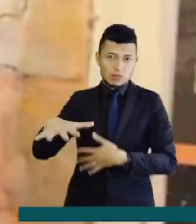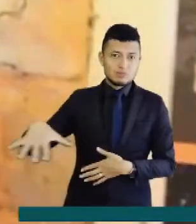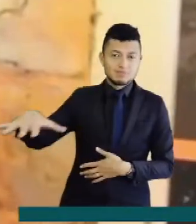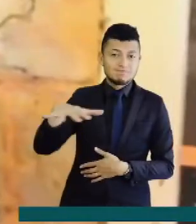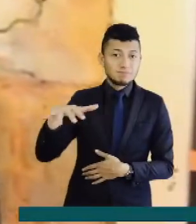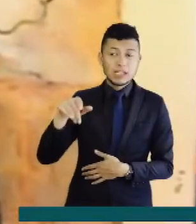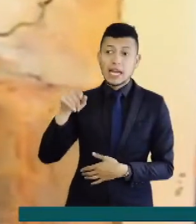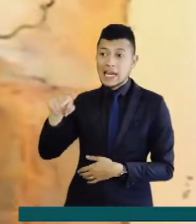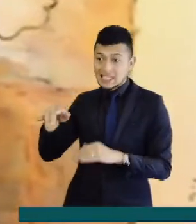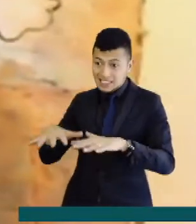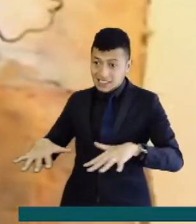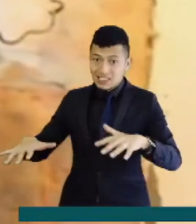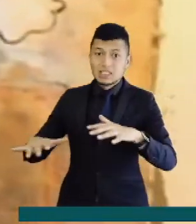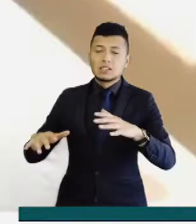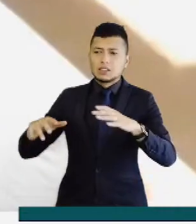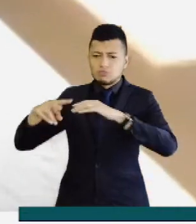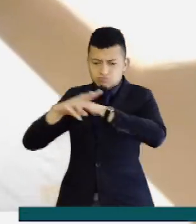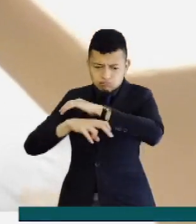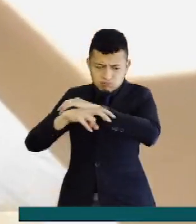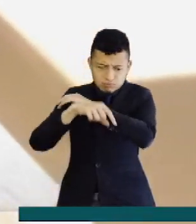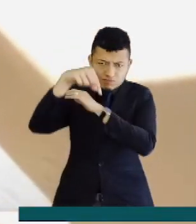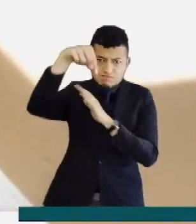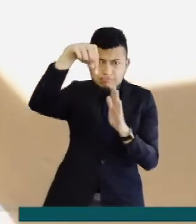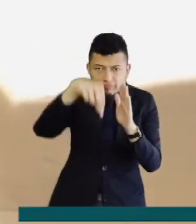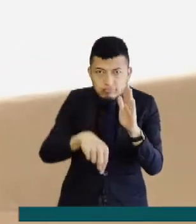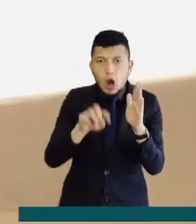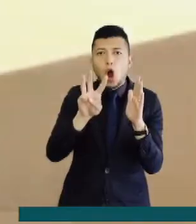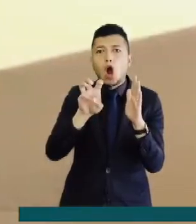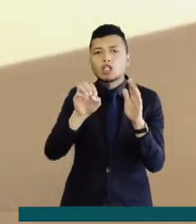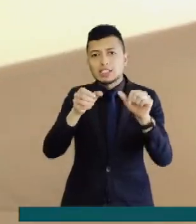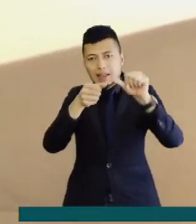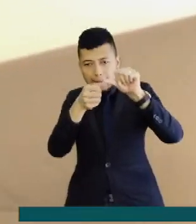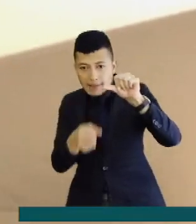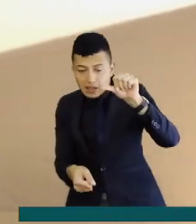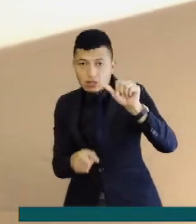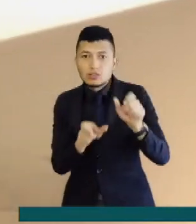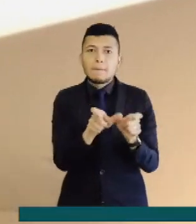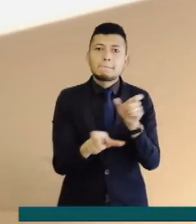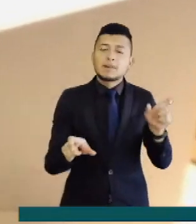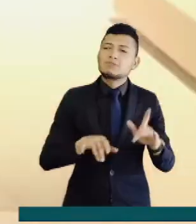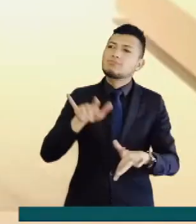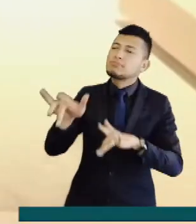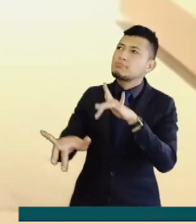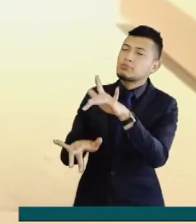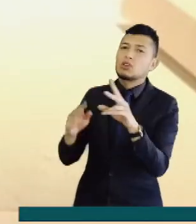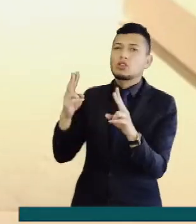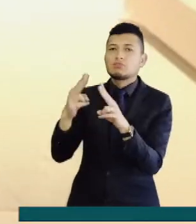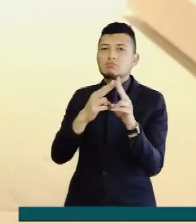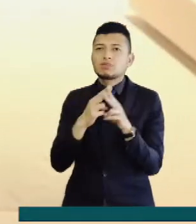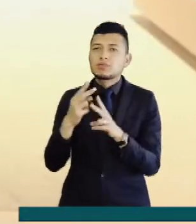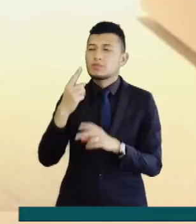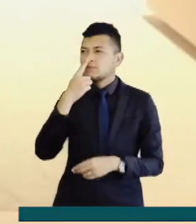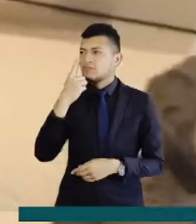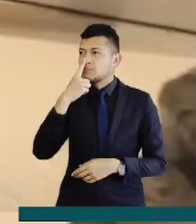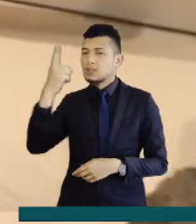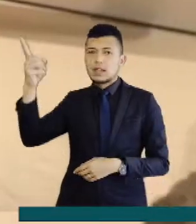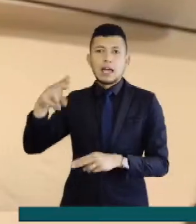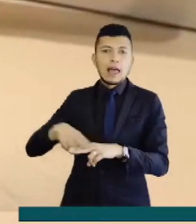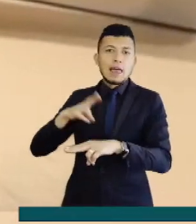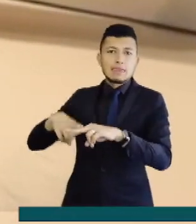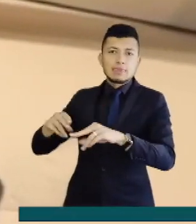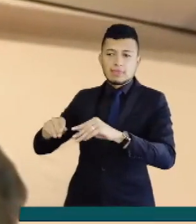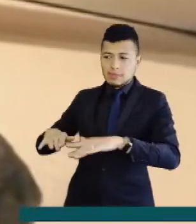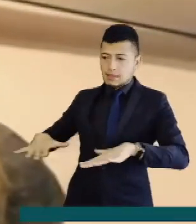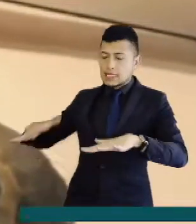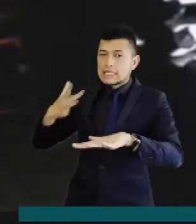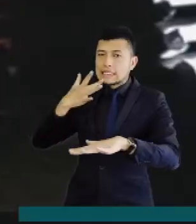Este lugar es una construcción que se encuentra a 80 metros de profundidad. Allí los visitantes pueden conocer, por ejemplo, los espejos